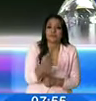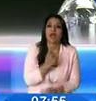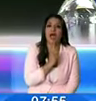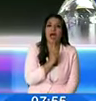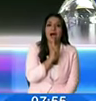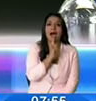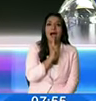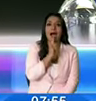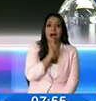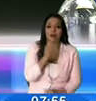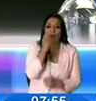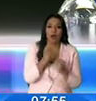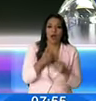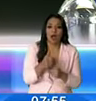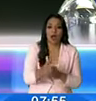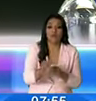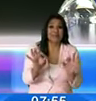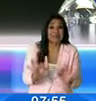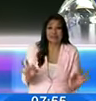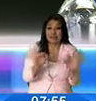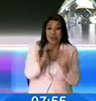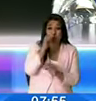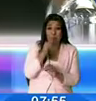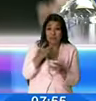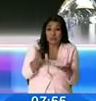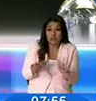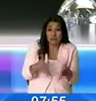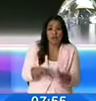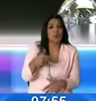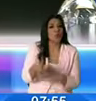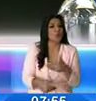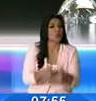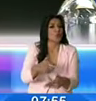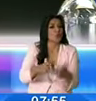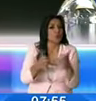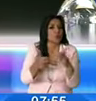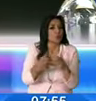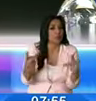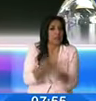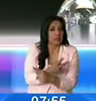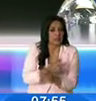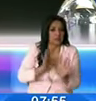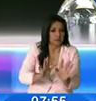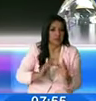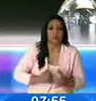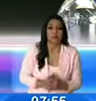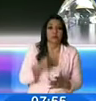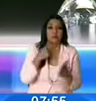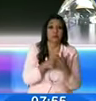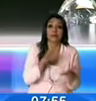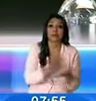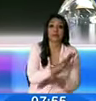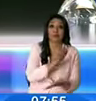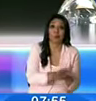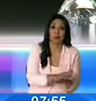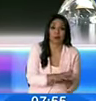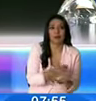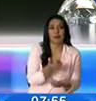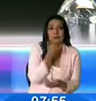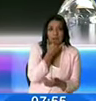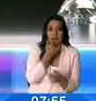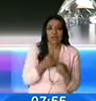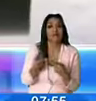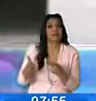paladar al año, este niño va a sufrir problemas adicionales, tanto de escolaridad cuanto